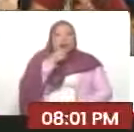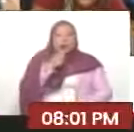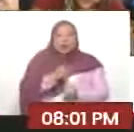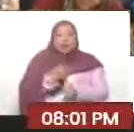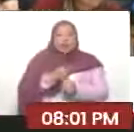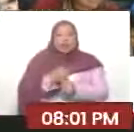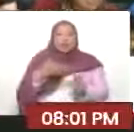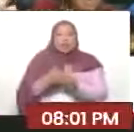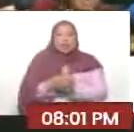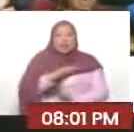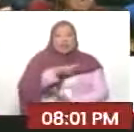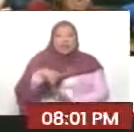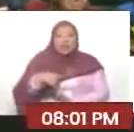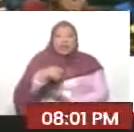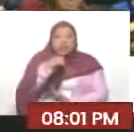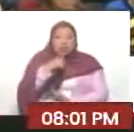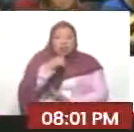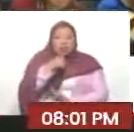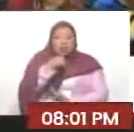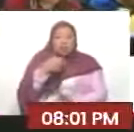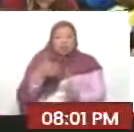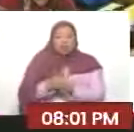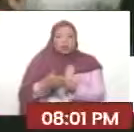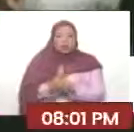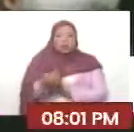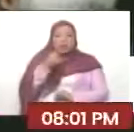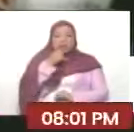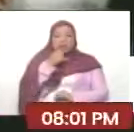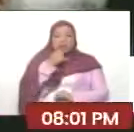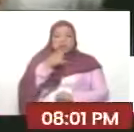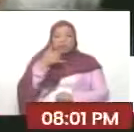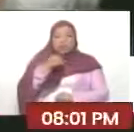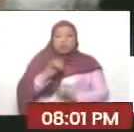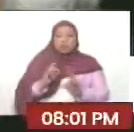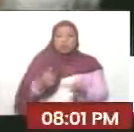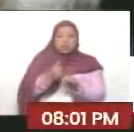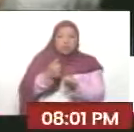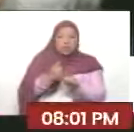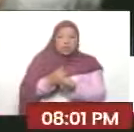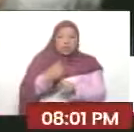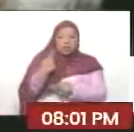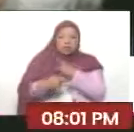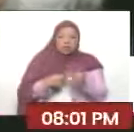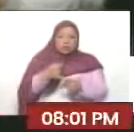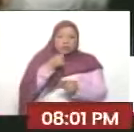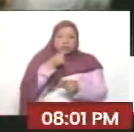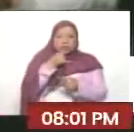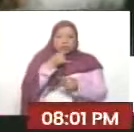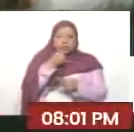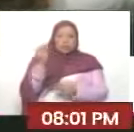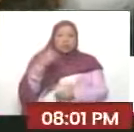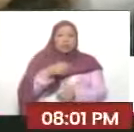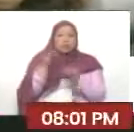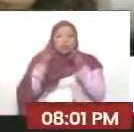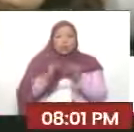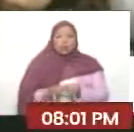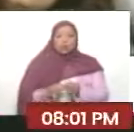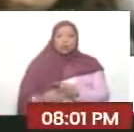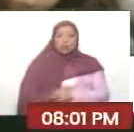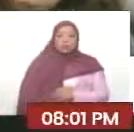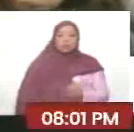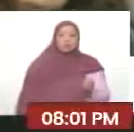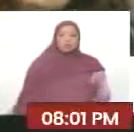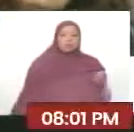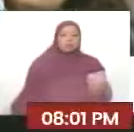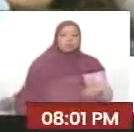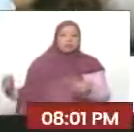están solos. Es decir, van más allá del proyecto inicial, rinden los recursos de manera mucho más eficiente. Yo